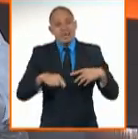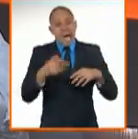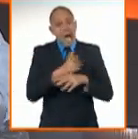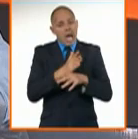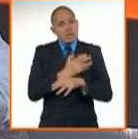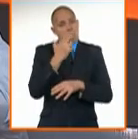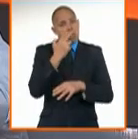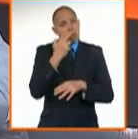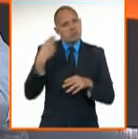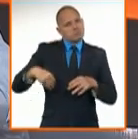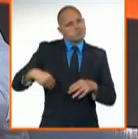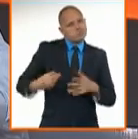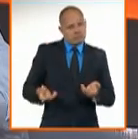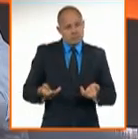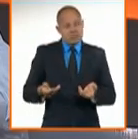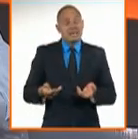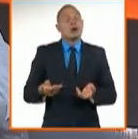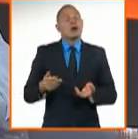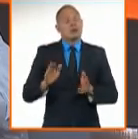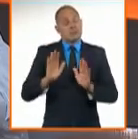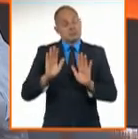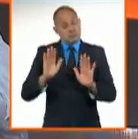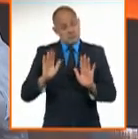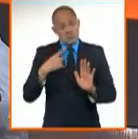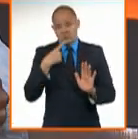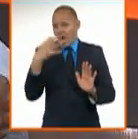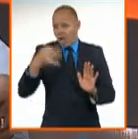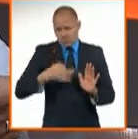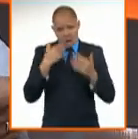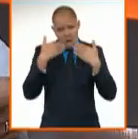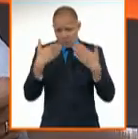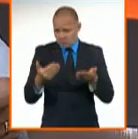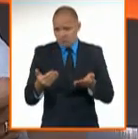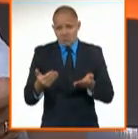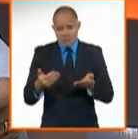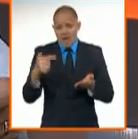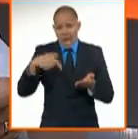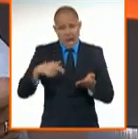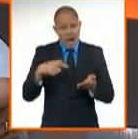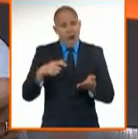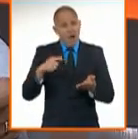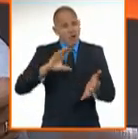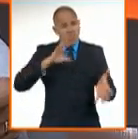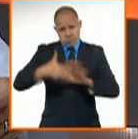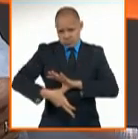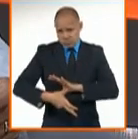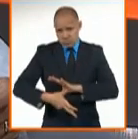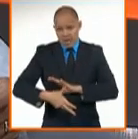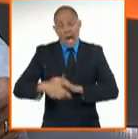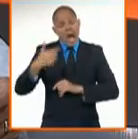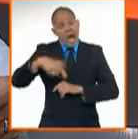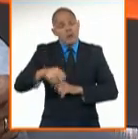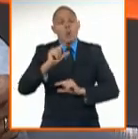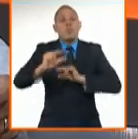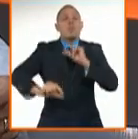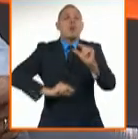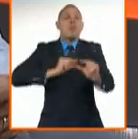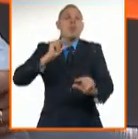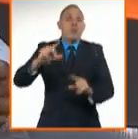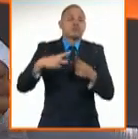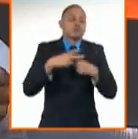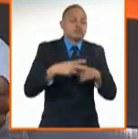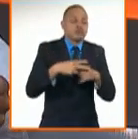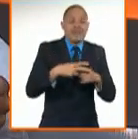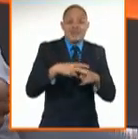siendo compleja y las afectaciones se van a ir eliminando en las medidas que se den los mantenimientos se incorporen estas unidades y